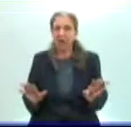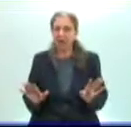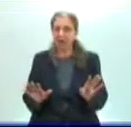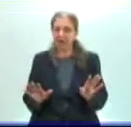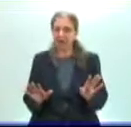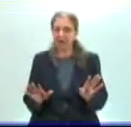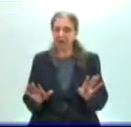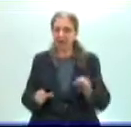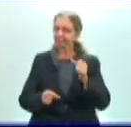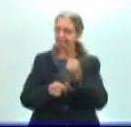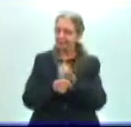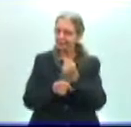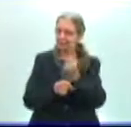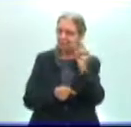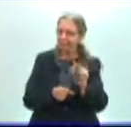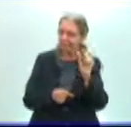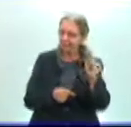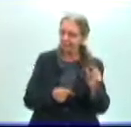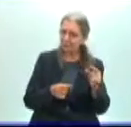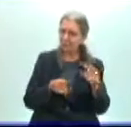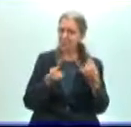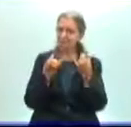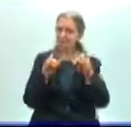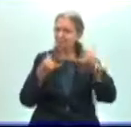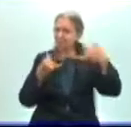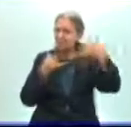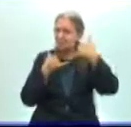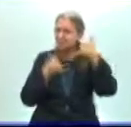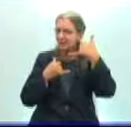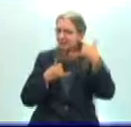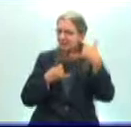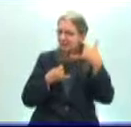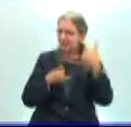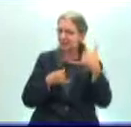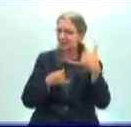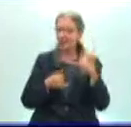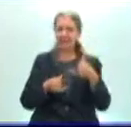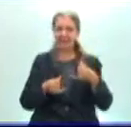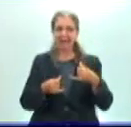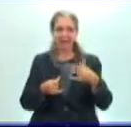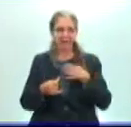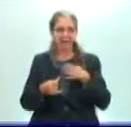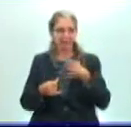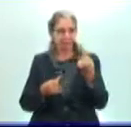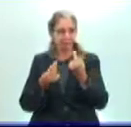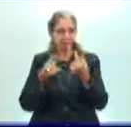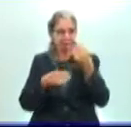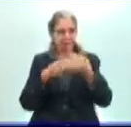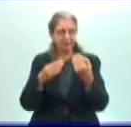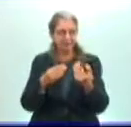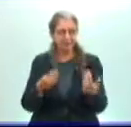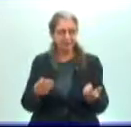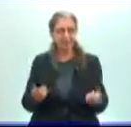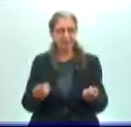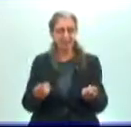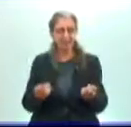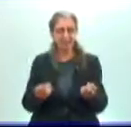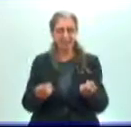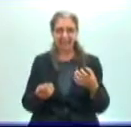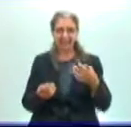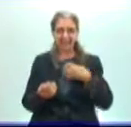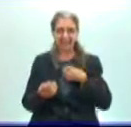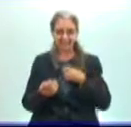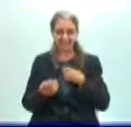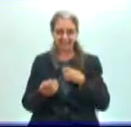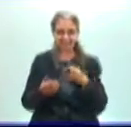unos trabajadores de comunicación se les ha presentado una situación. Tienen que colocar